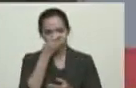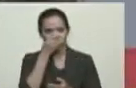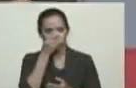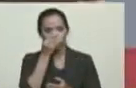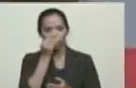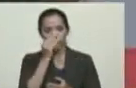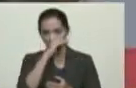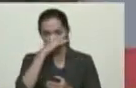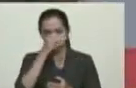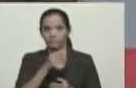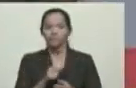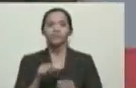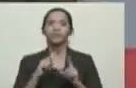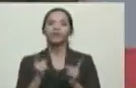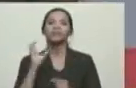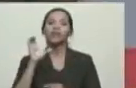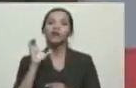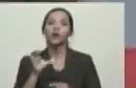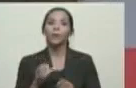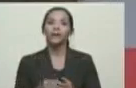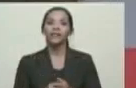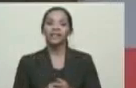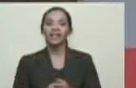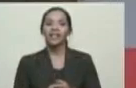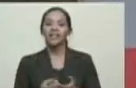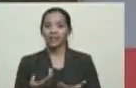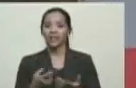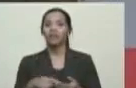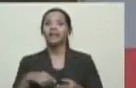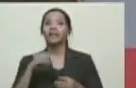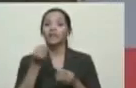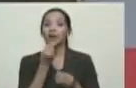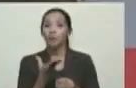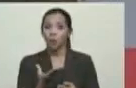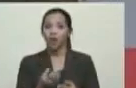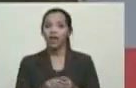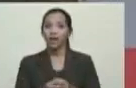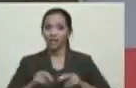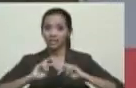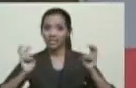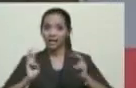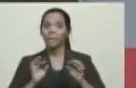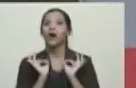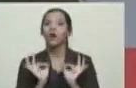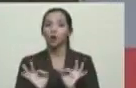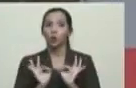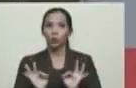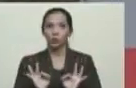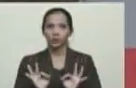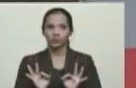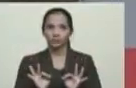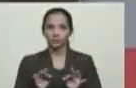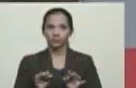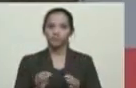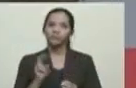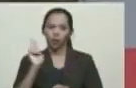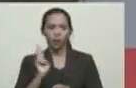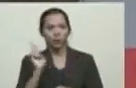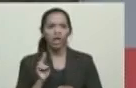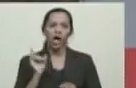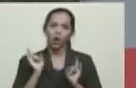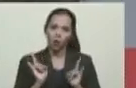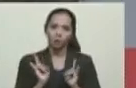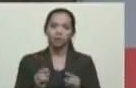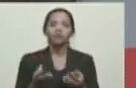ese sketch cómico que se hizo, el verdadero Live Aid sí fue para una buena causa justa. Y así, bueno, tantos conciertos